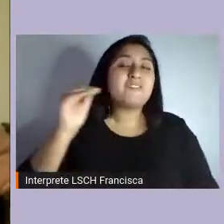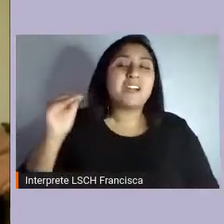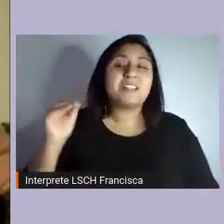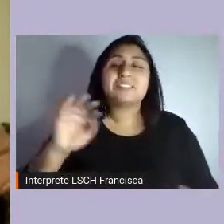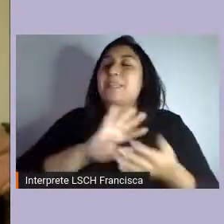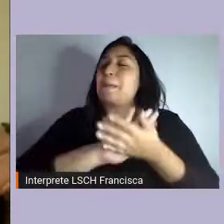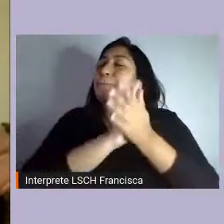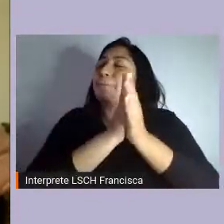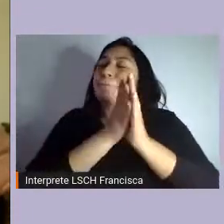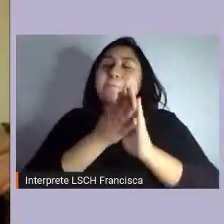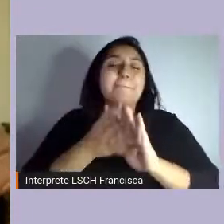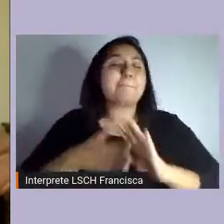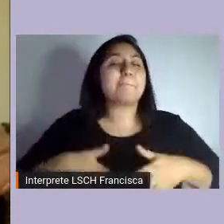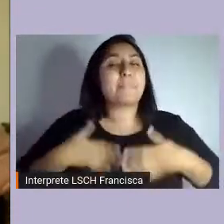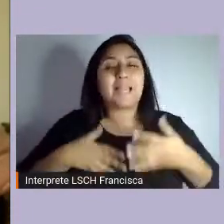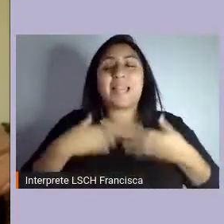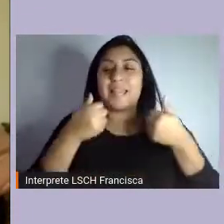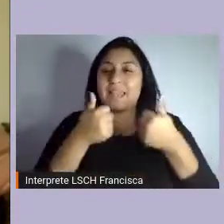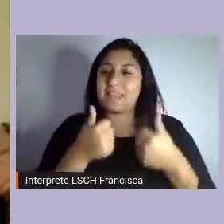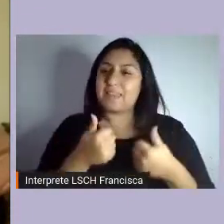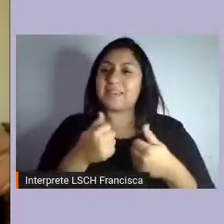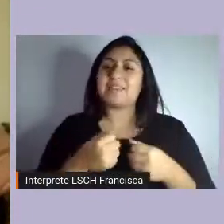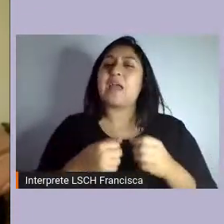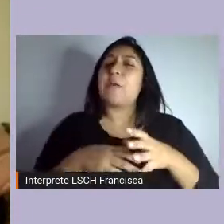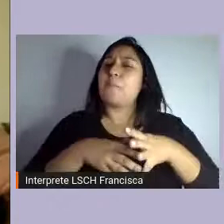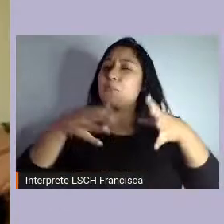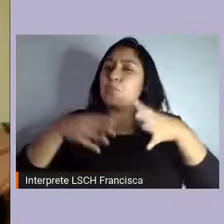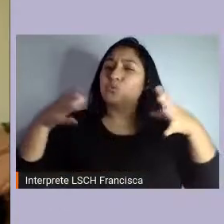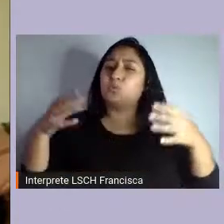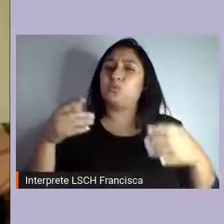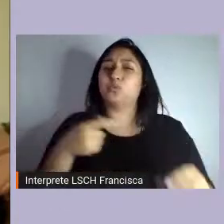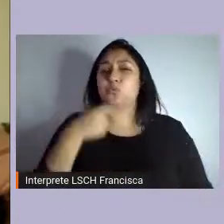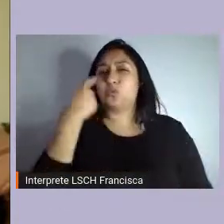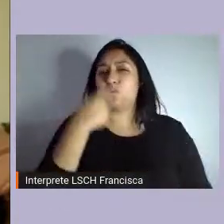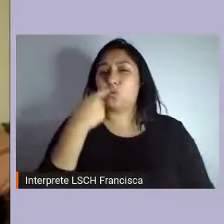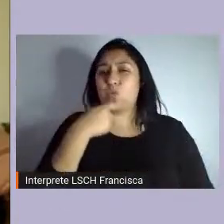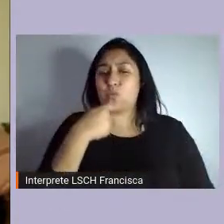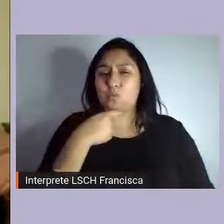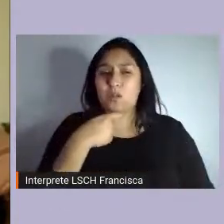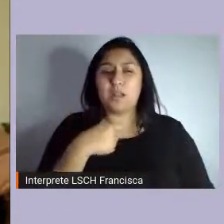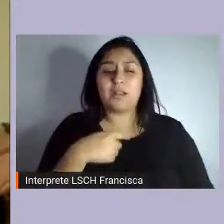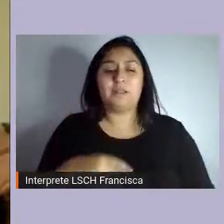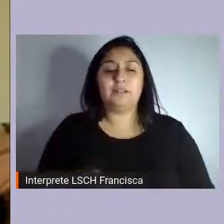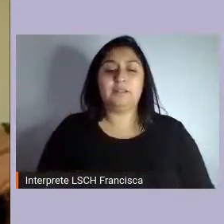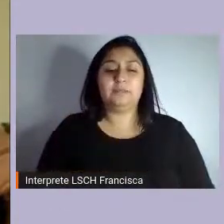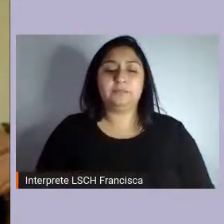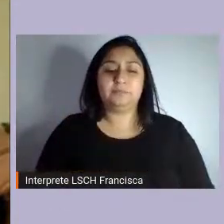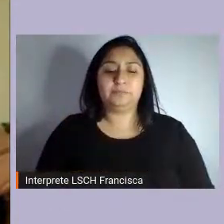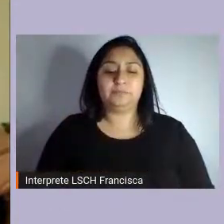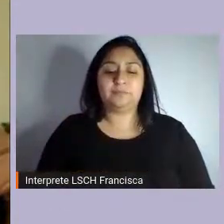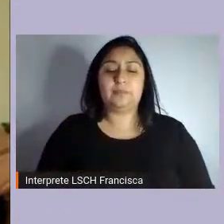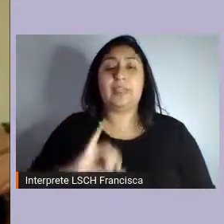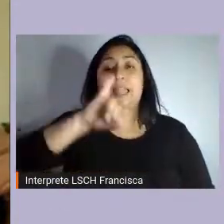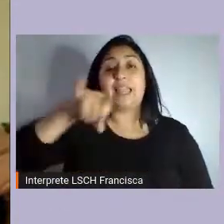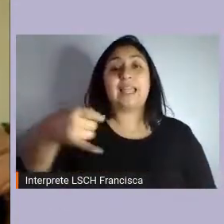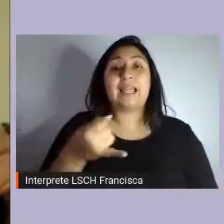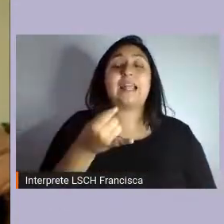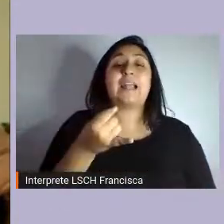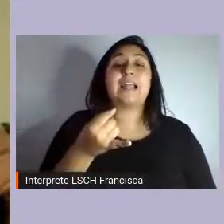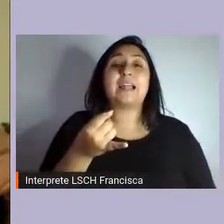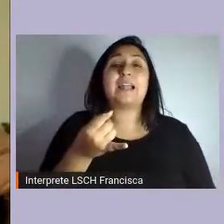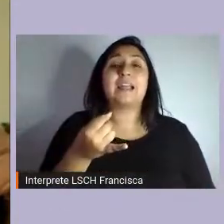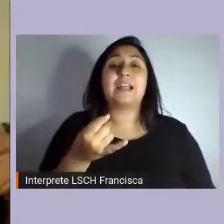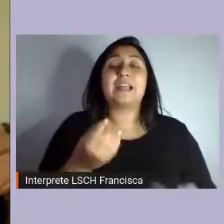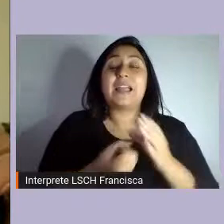mucho humor. En el Jardín de la Totito, ya no tenemos tiempo de leerla, pero ese Jardín de la Totito donde los hermanos